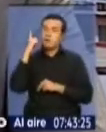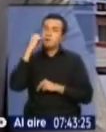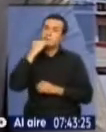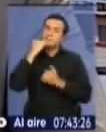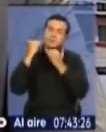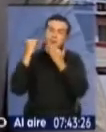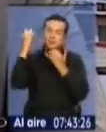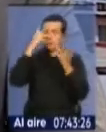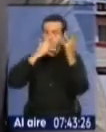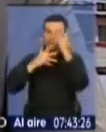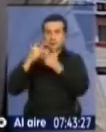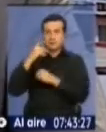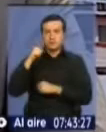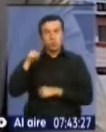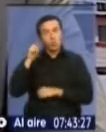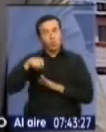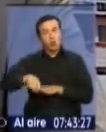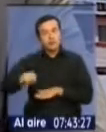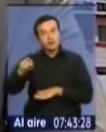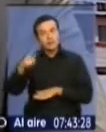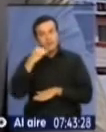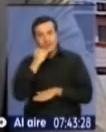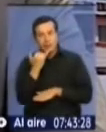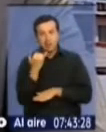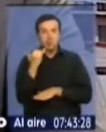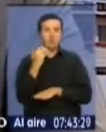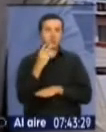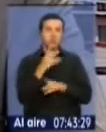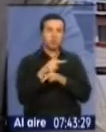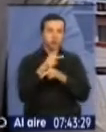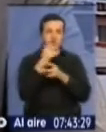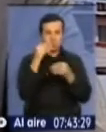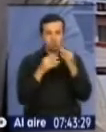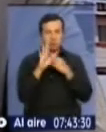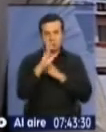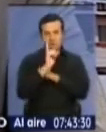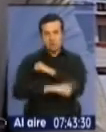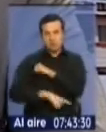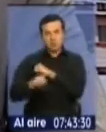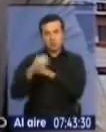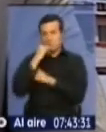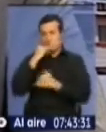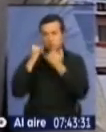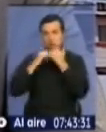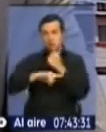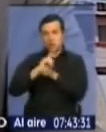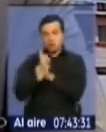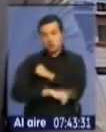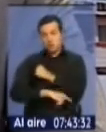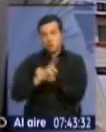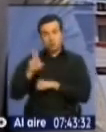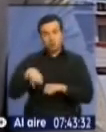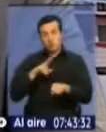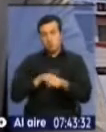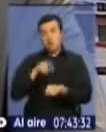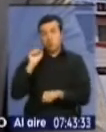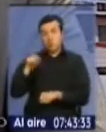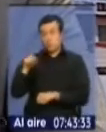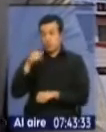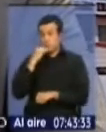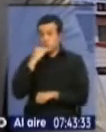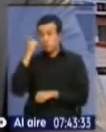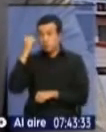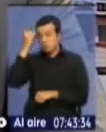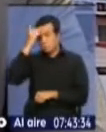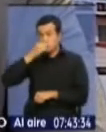distorsión grave. Una cosa es que el Consejo de la Judicatura tenga la facultad de aplicar la sanción por error inexcusable, que eso nadie lo pone en tela de duda,